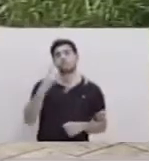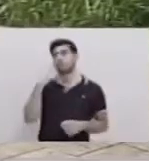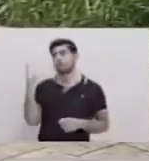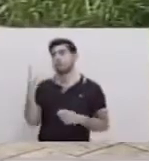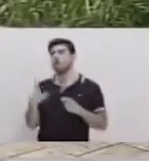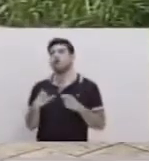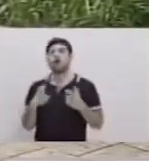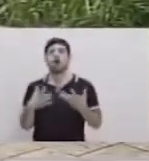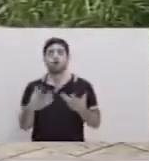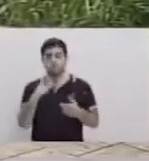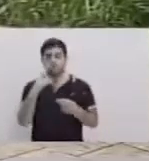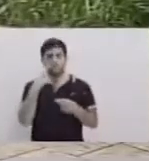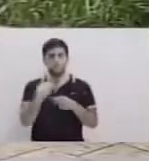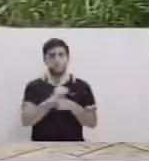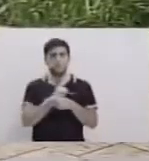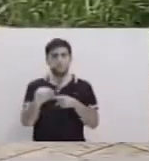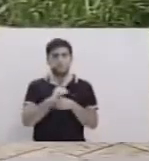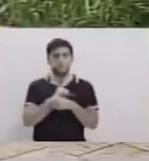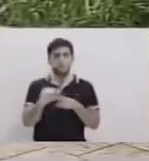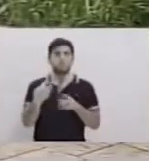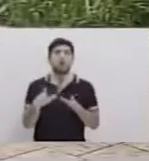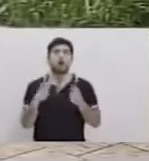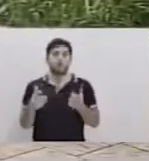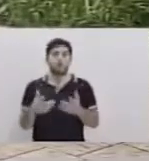ahora mediante la práctica.